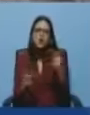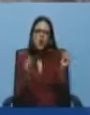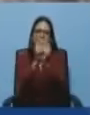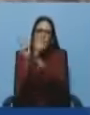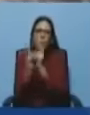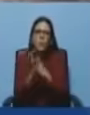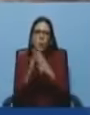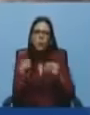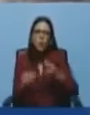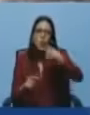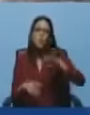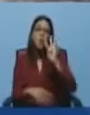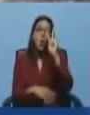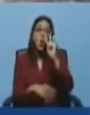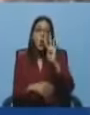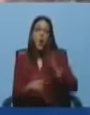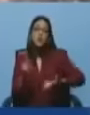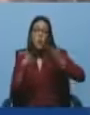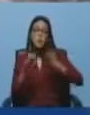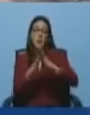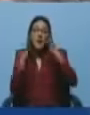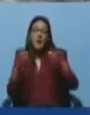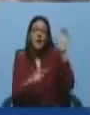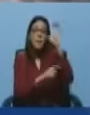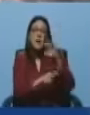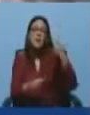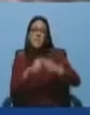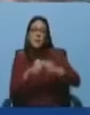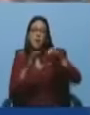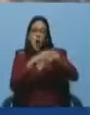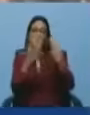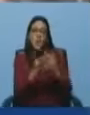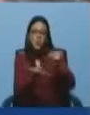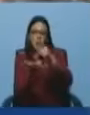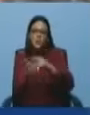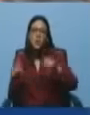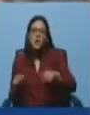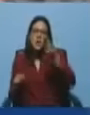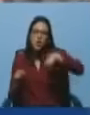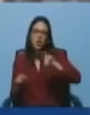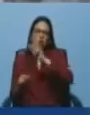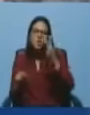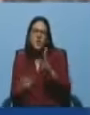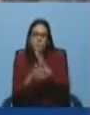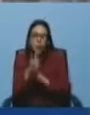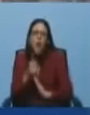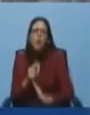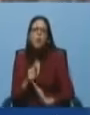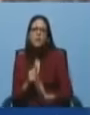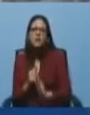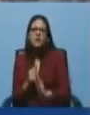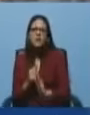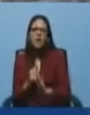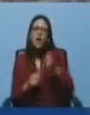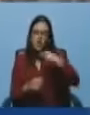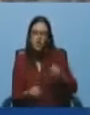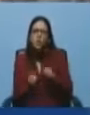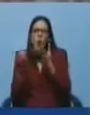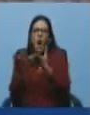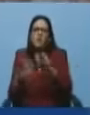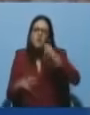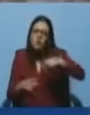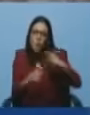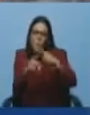encontrado. Estamos los cuatro grandes países petroleros del mundo, y Venezuela modestamente viene a ofrecer su